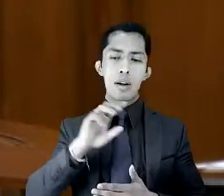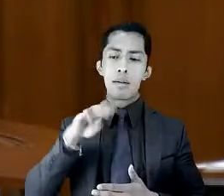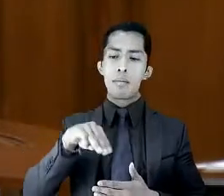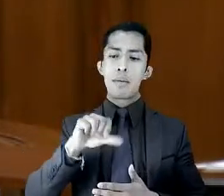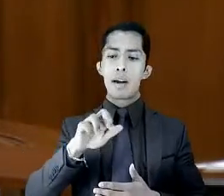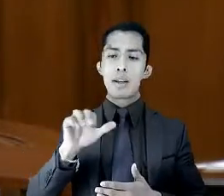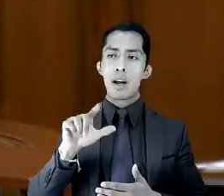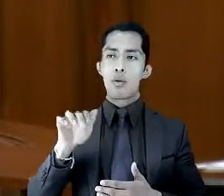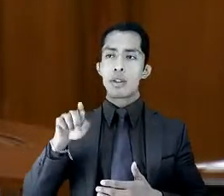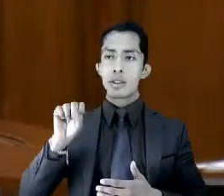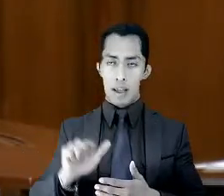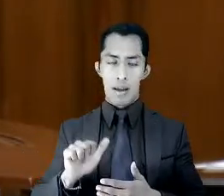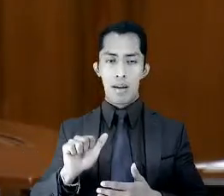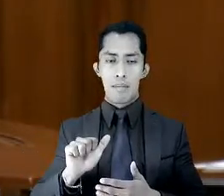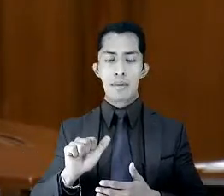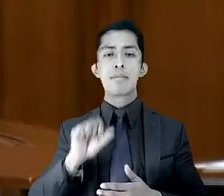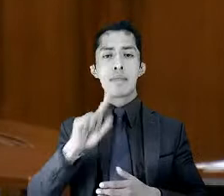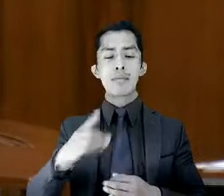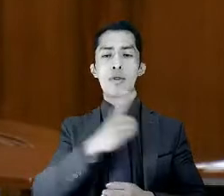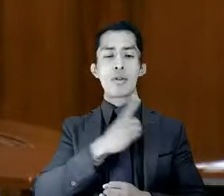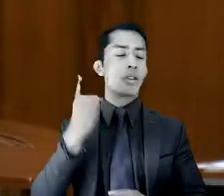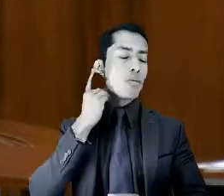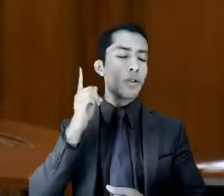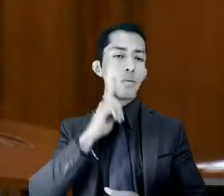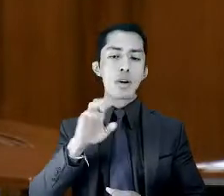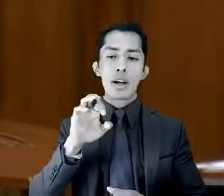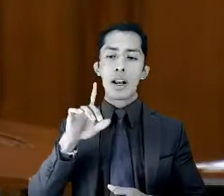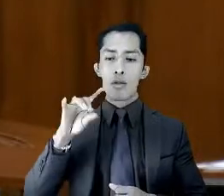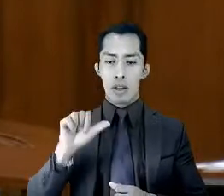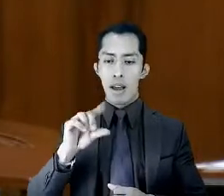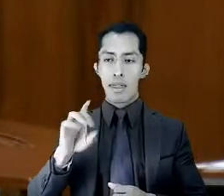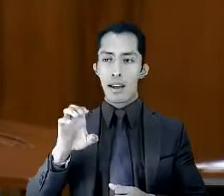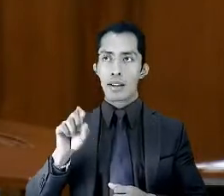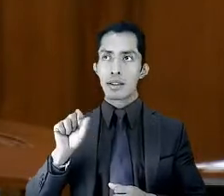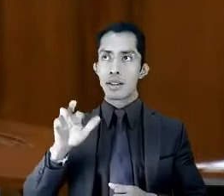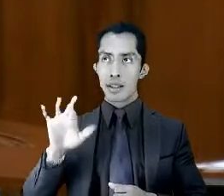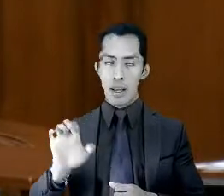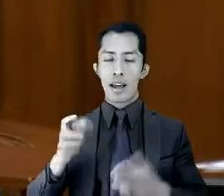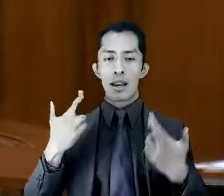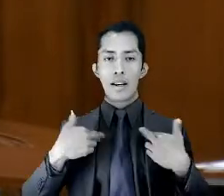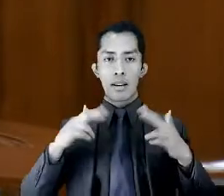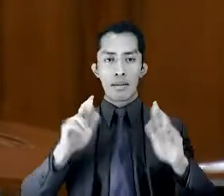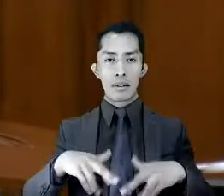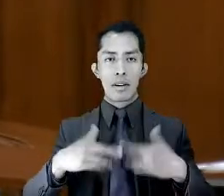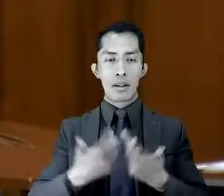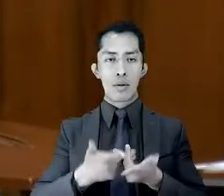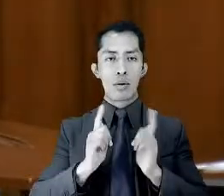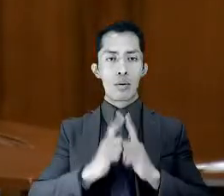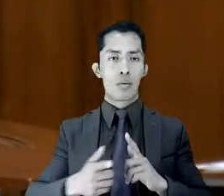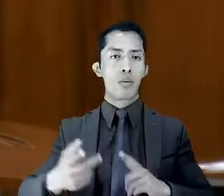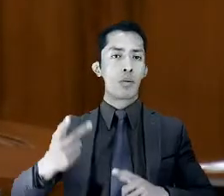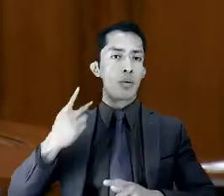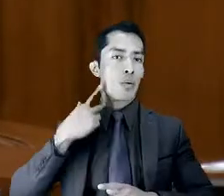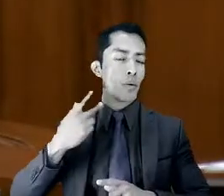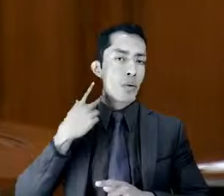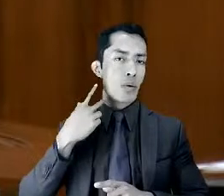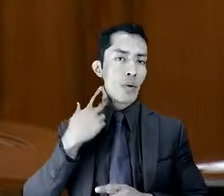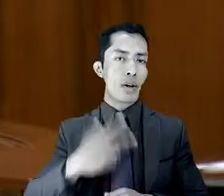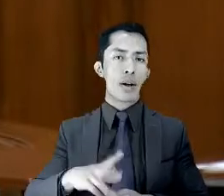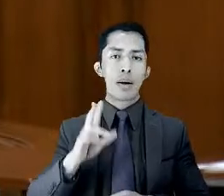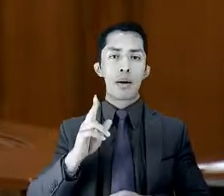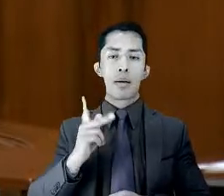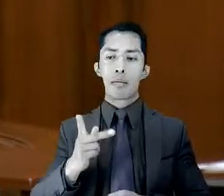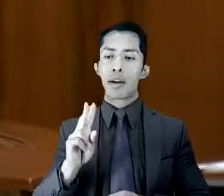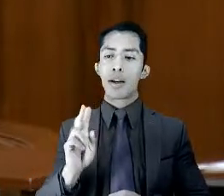Mendoza Mondragón y la diputada Claudia Desiré Morales Robledo, en nombre del Grupo Parlamentario del Partido